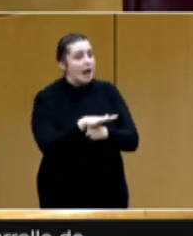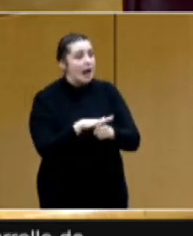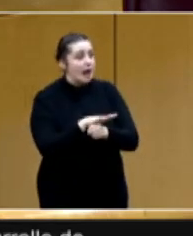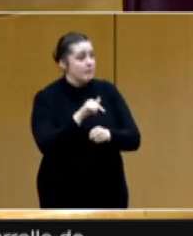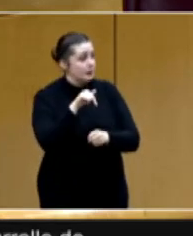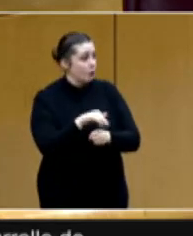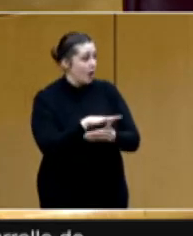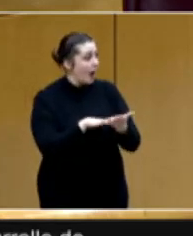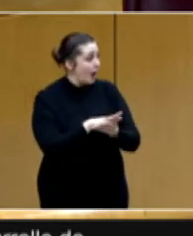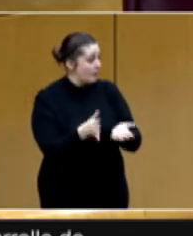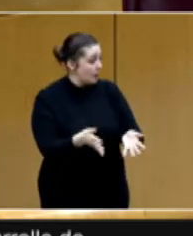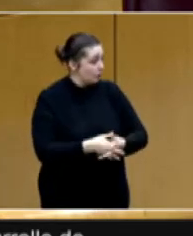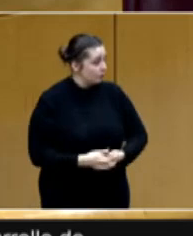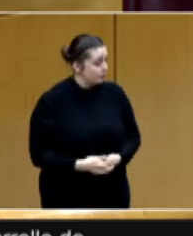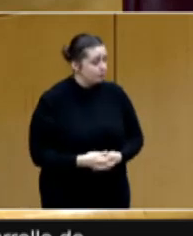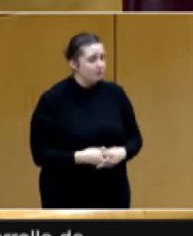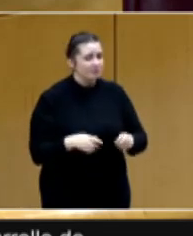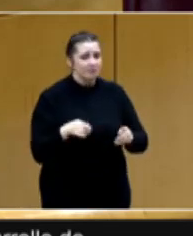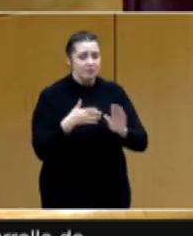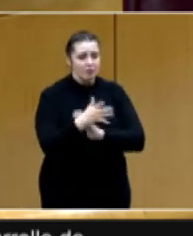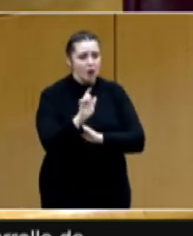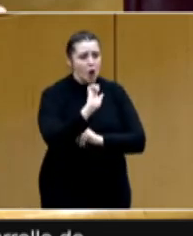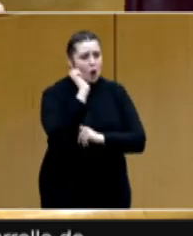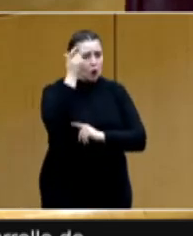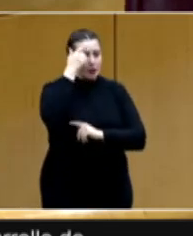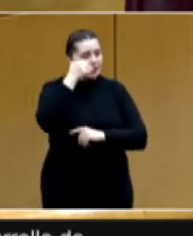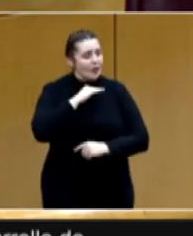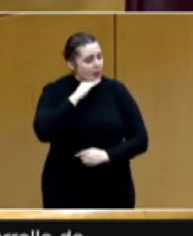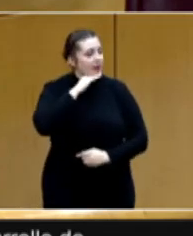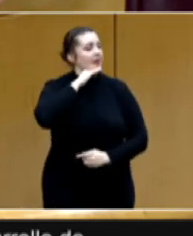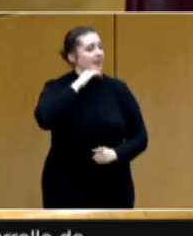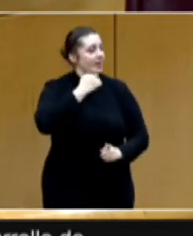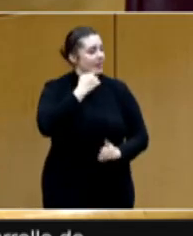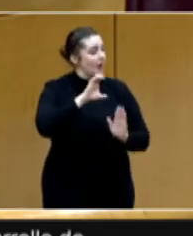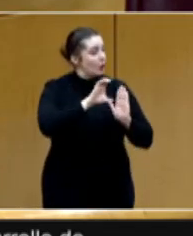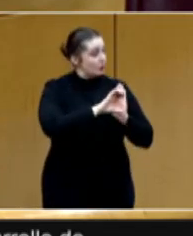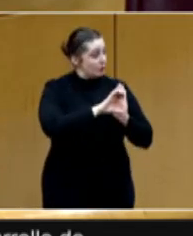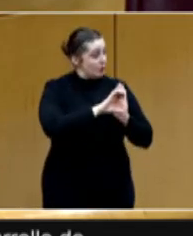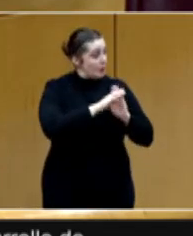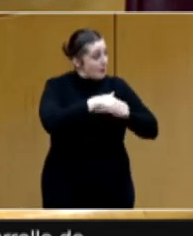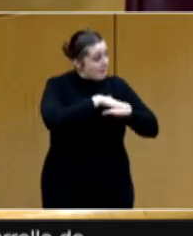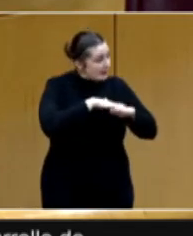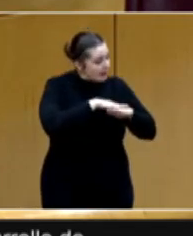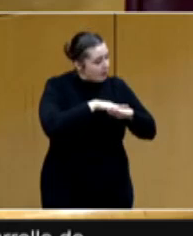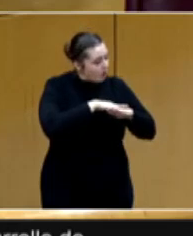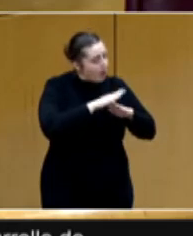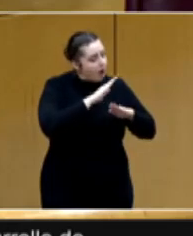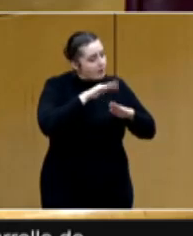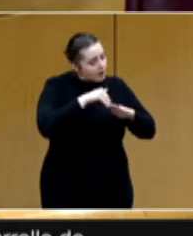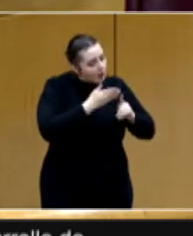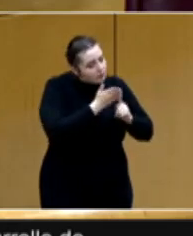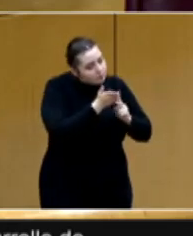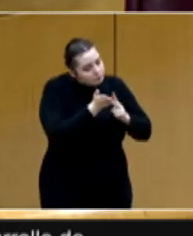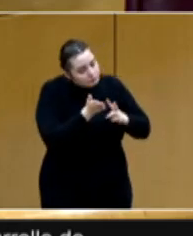que nos ocupan donde a partir del concepto de dignidad que establece la Constitución se ha ido desarrollando una